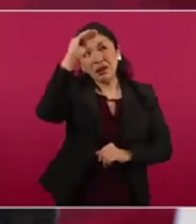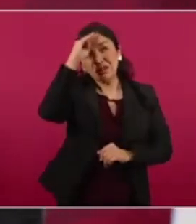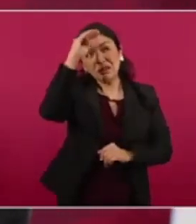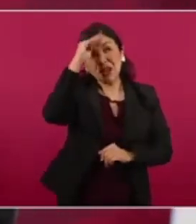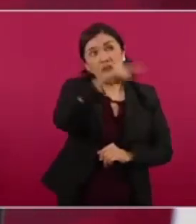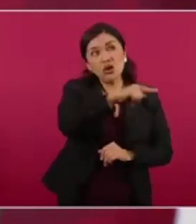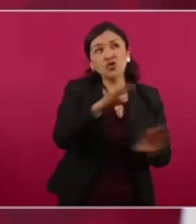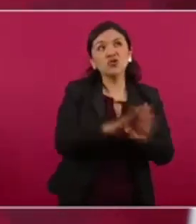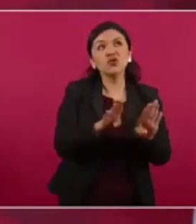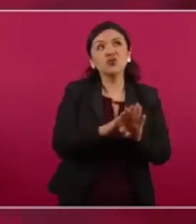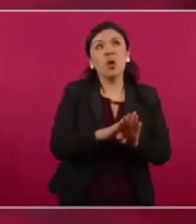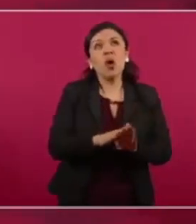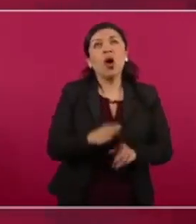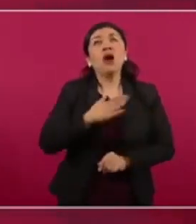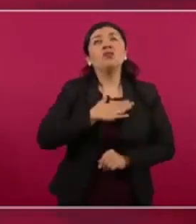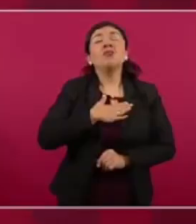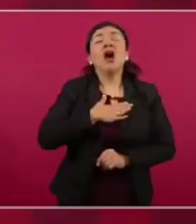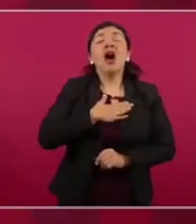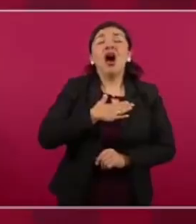la autocomplacencia,